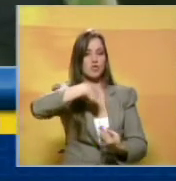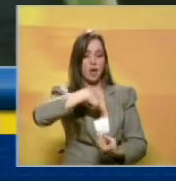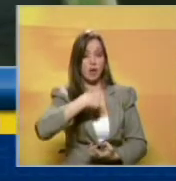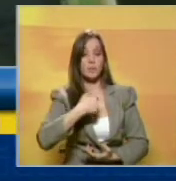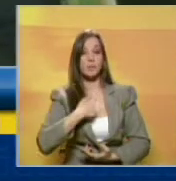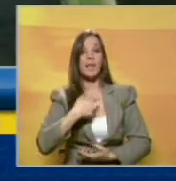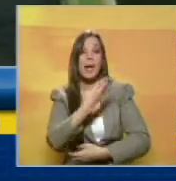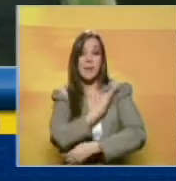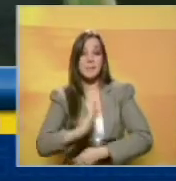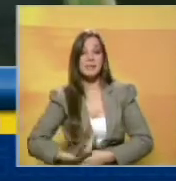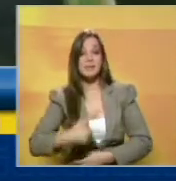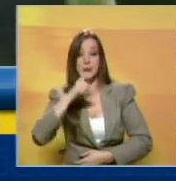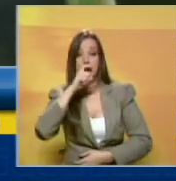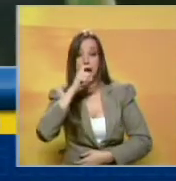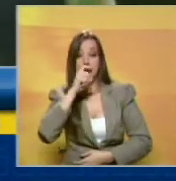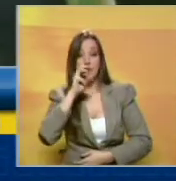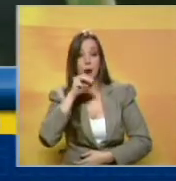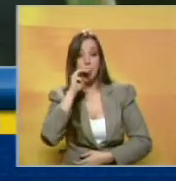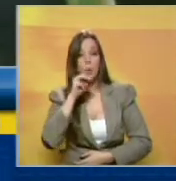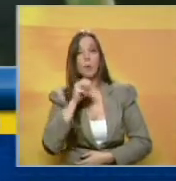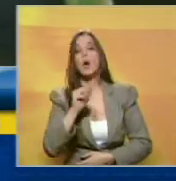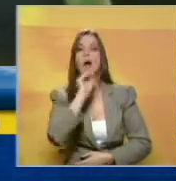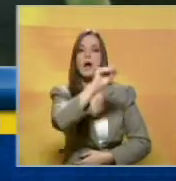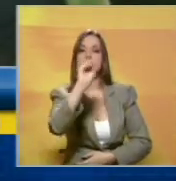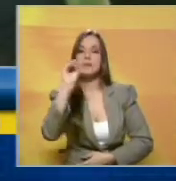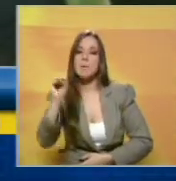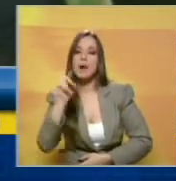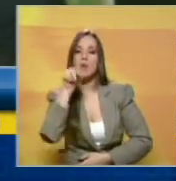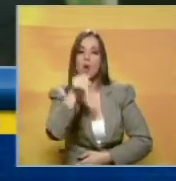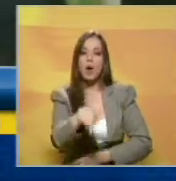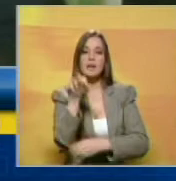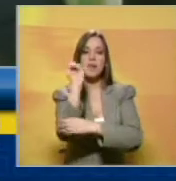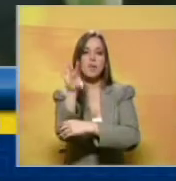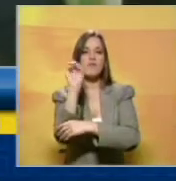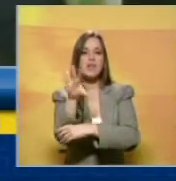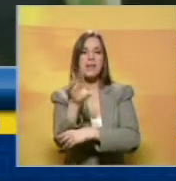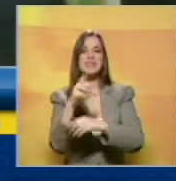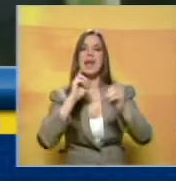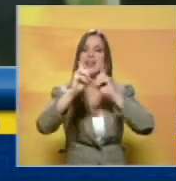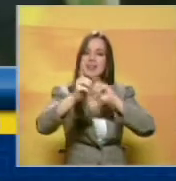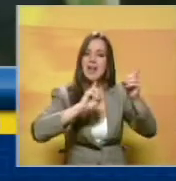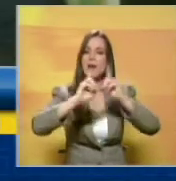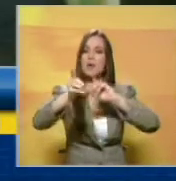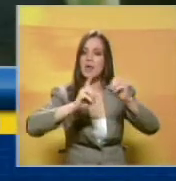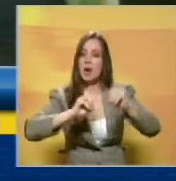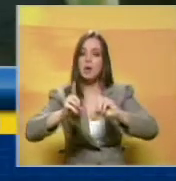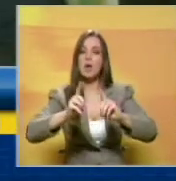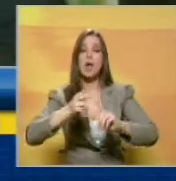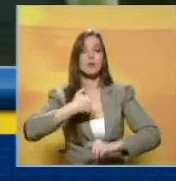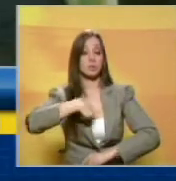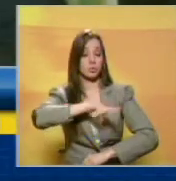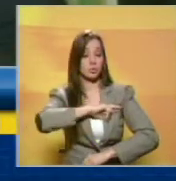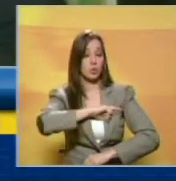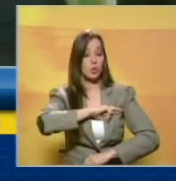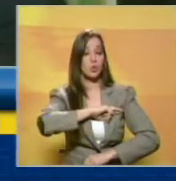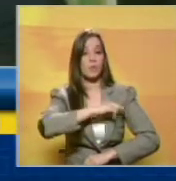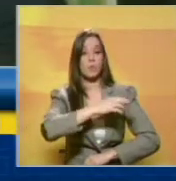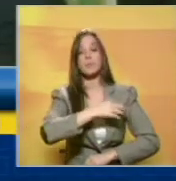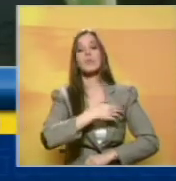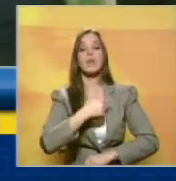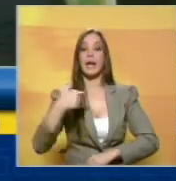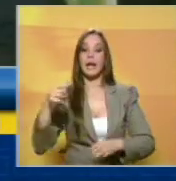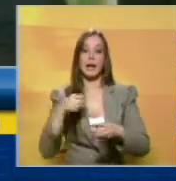haciendo el llamado a esta conferencia, a este diálogo permanente. Y nosotros lo que aspiramos es que el sector